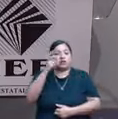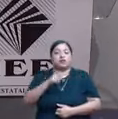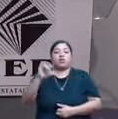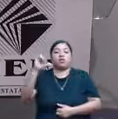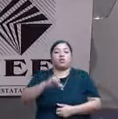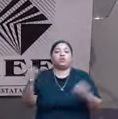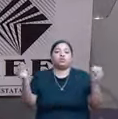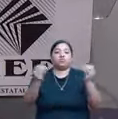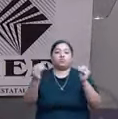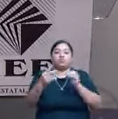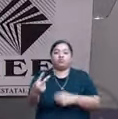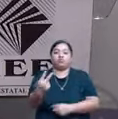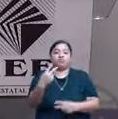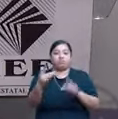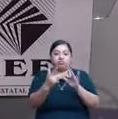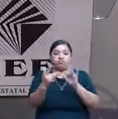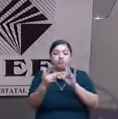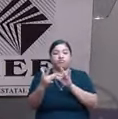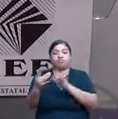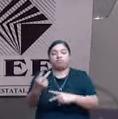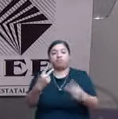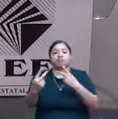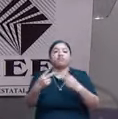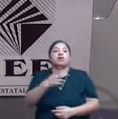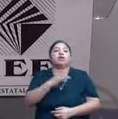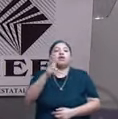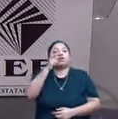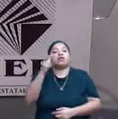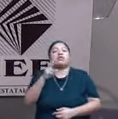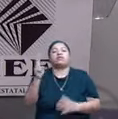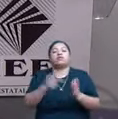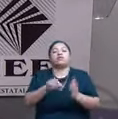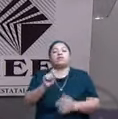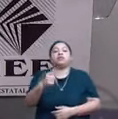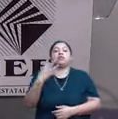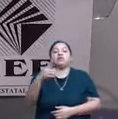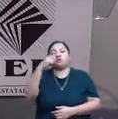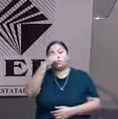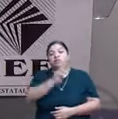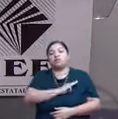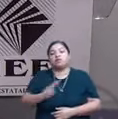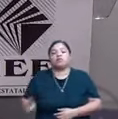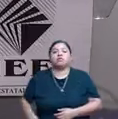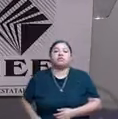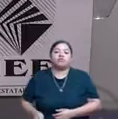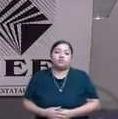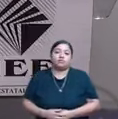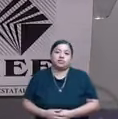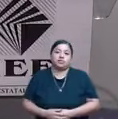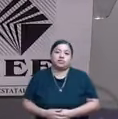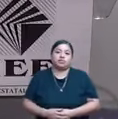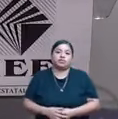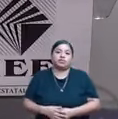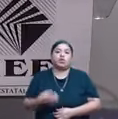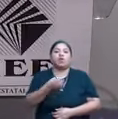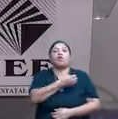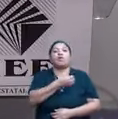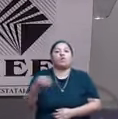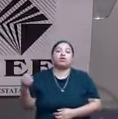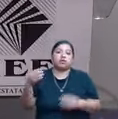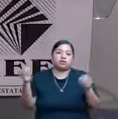a este 82º Debate Hidalgo 2024 para ayuntamientos. El formato de este debate consta de cuatro